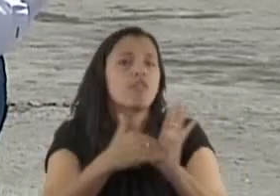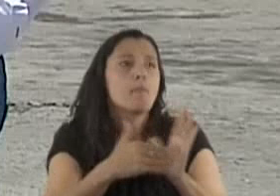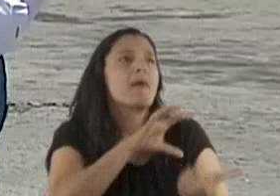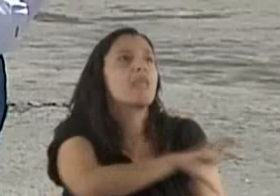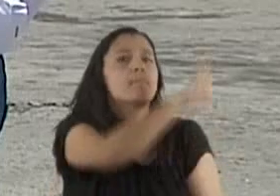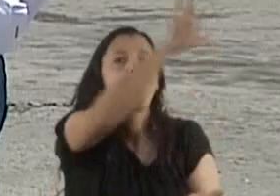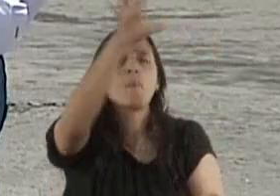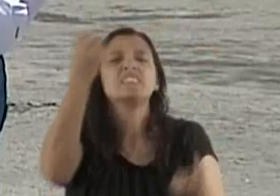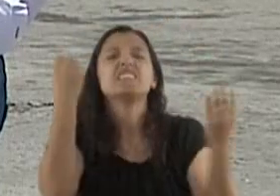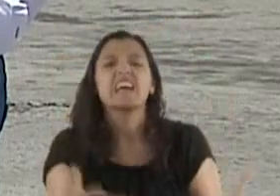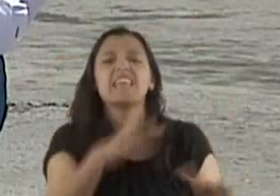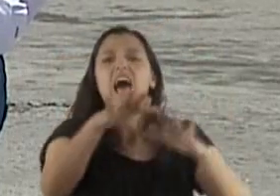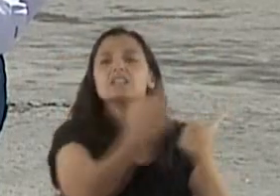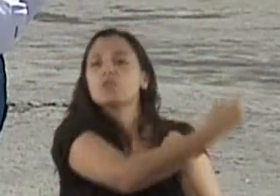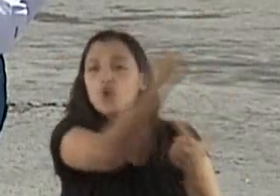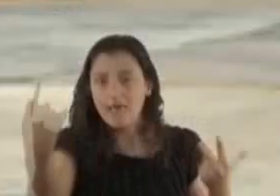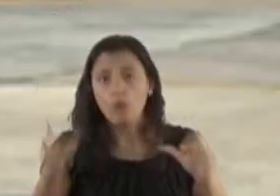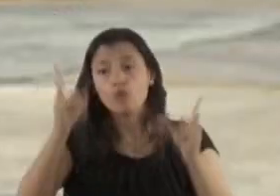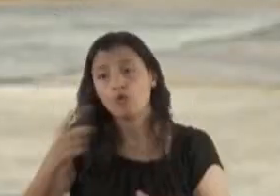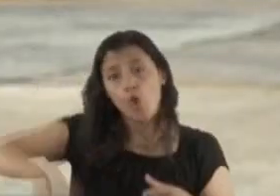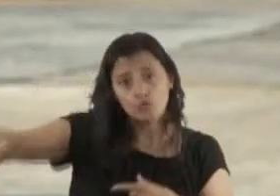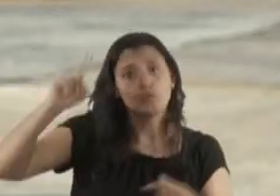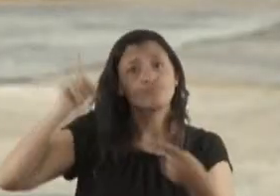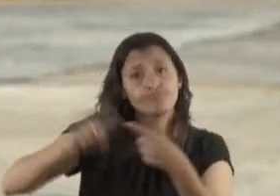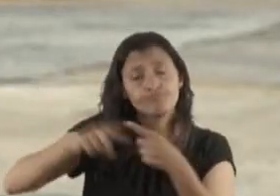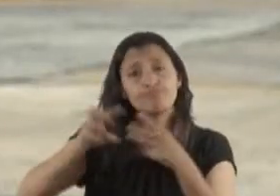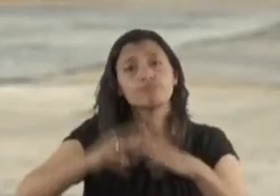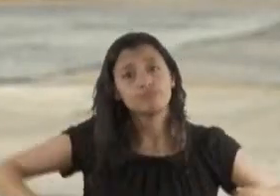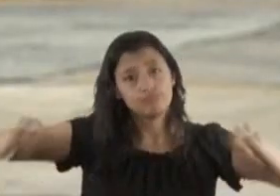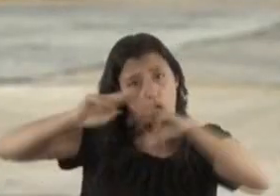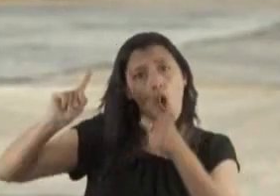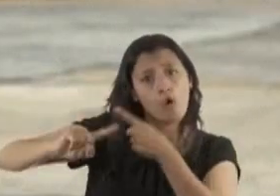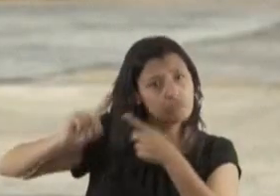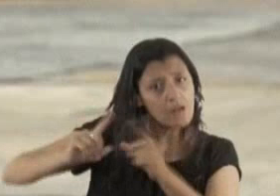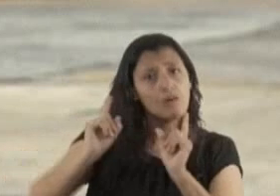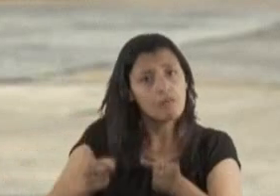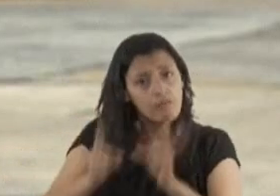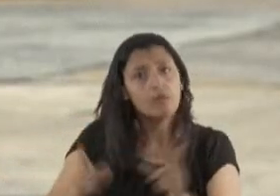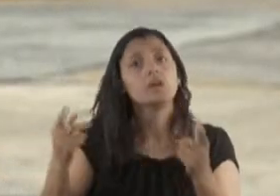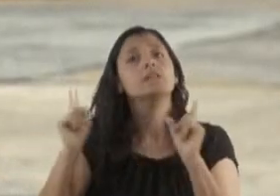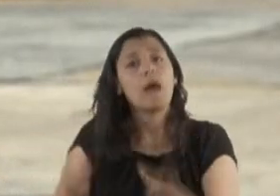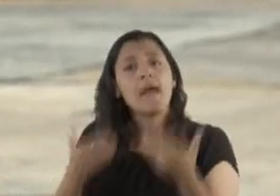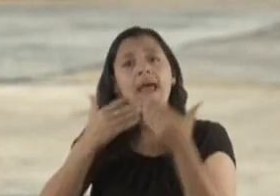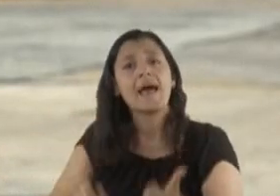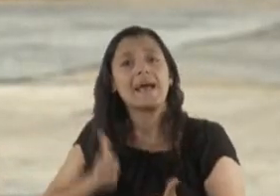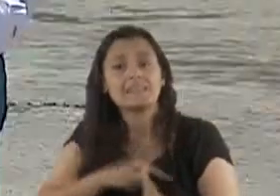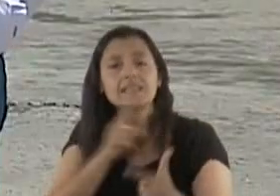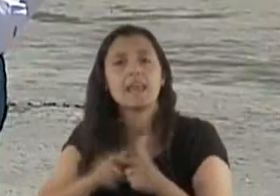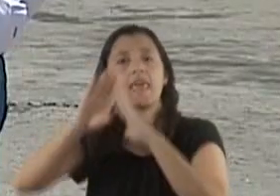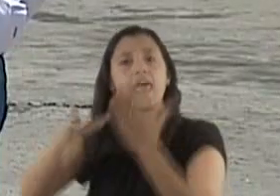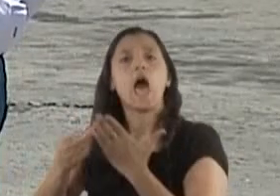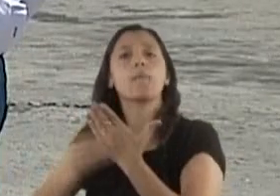contacto permanente con el instituto a gamal ella con la organización mundial de la salud a través de cancillería a través del ministerio de salud